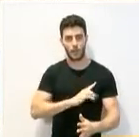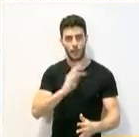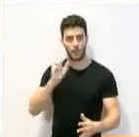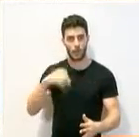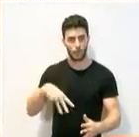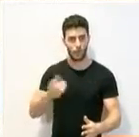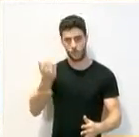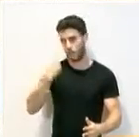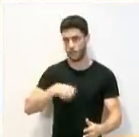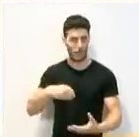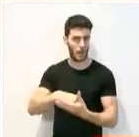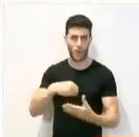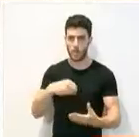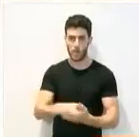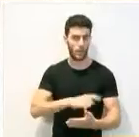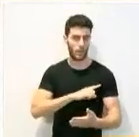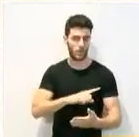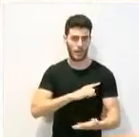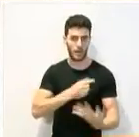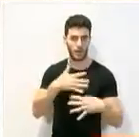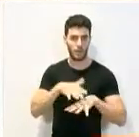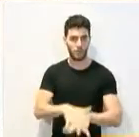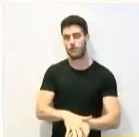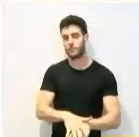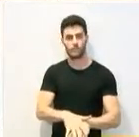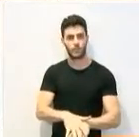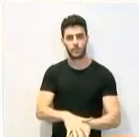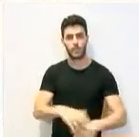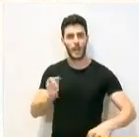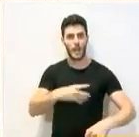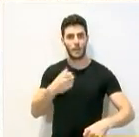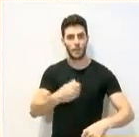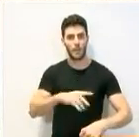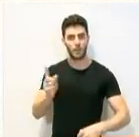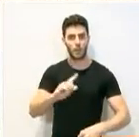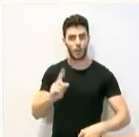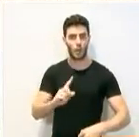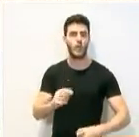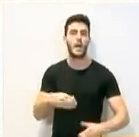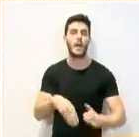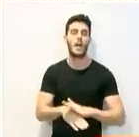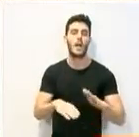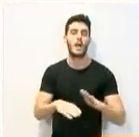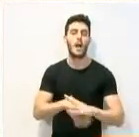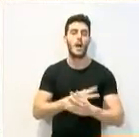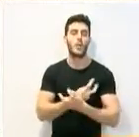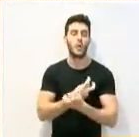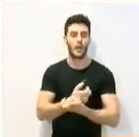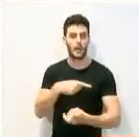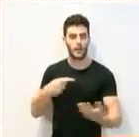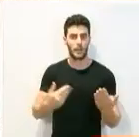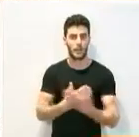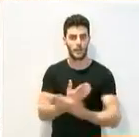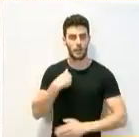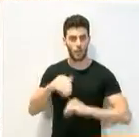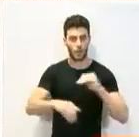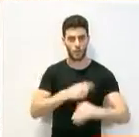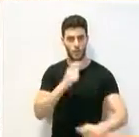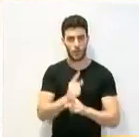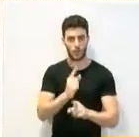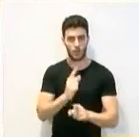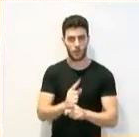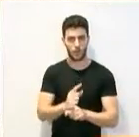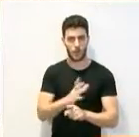estamos integrados en la estructura militar de la OTAN; el no almacenamiento de armamento nuclear, que esta mañana yo he votado en contra por no tener